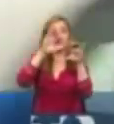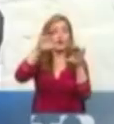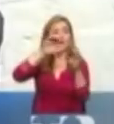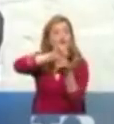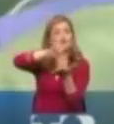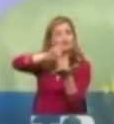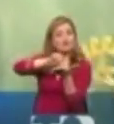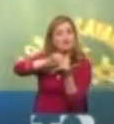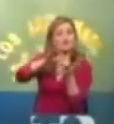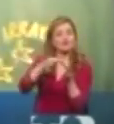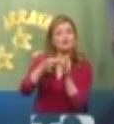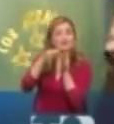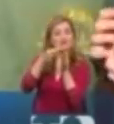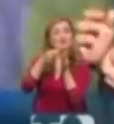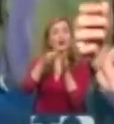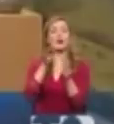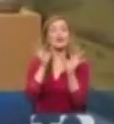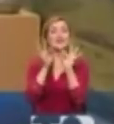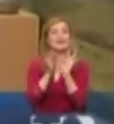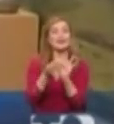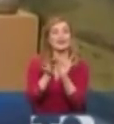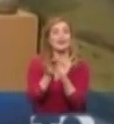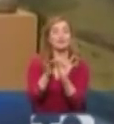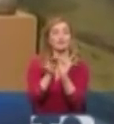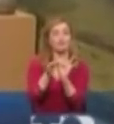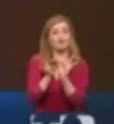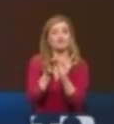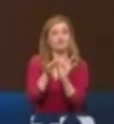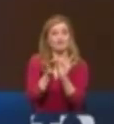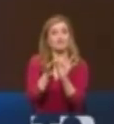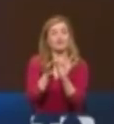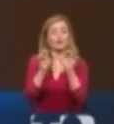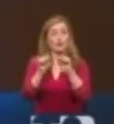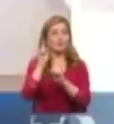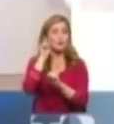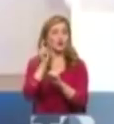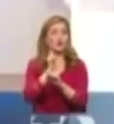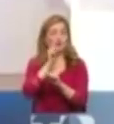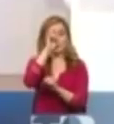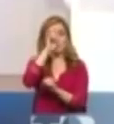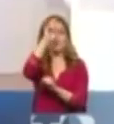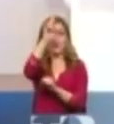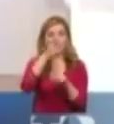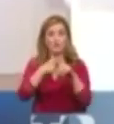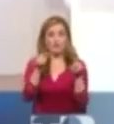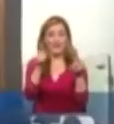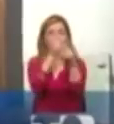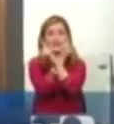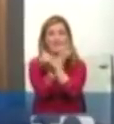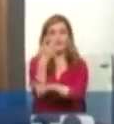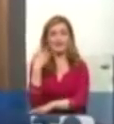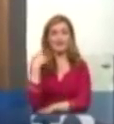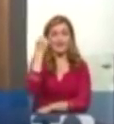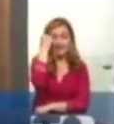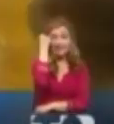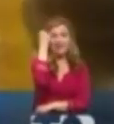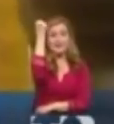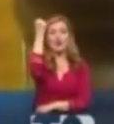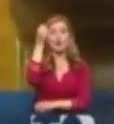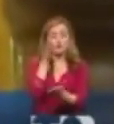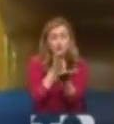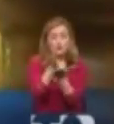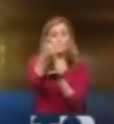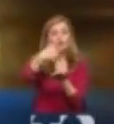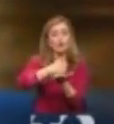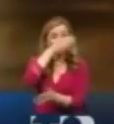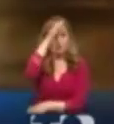Ciudad ofrece recorridos en lengua de señas ecuatorianas para fomentar una cultura de respeto a la diversidad y garantizar el derecho al acceso a